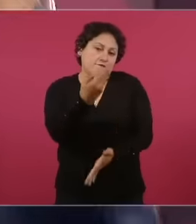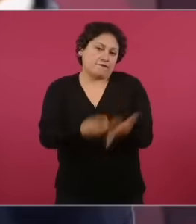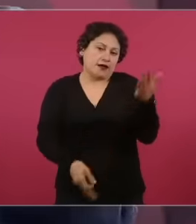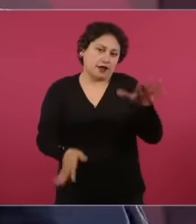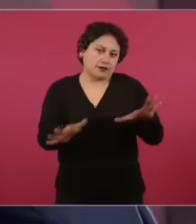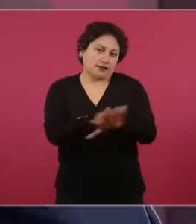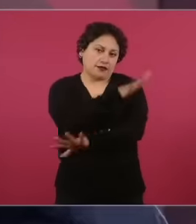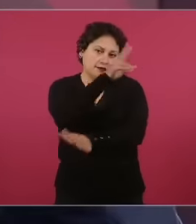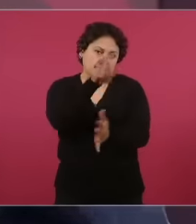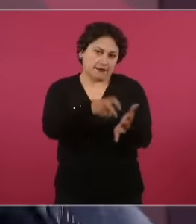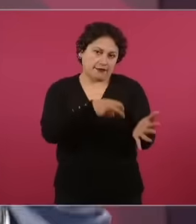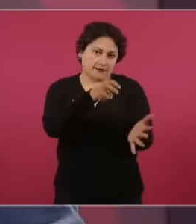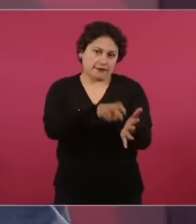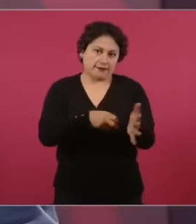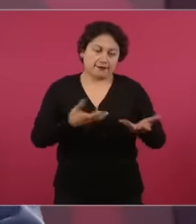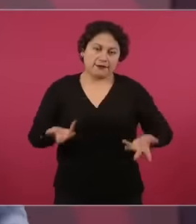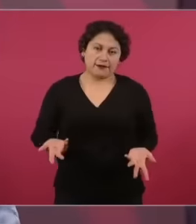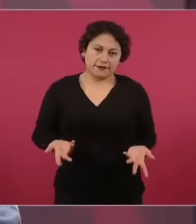Los hombres